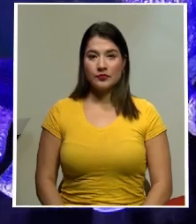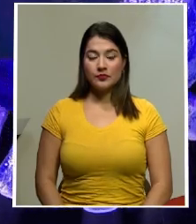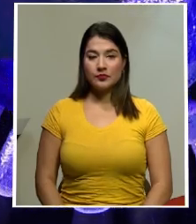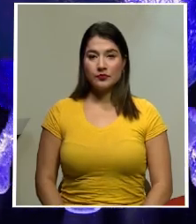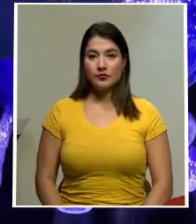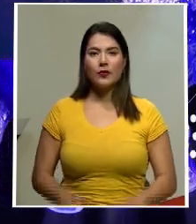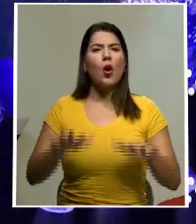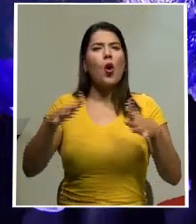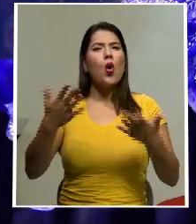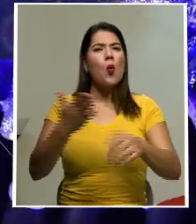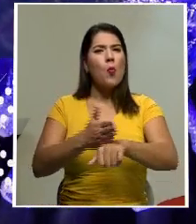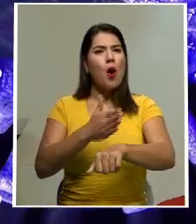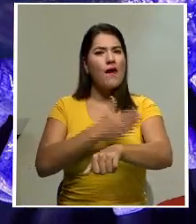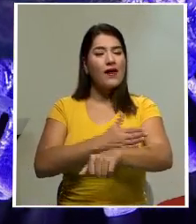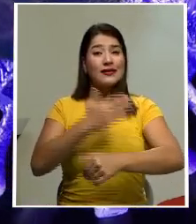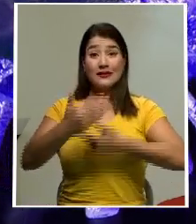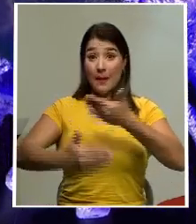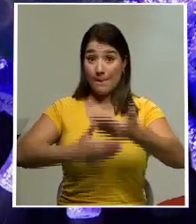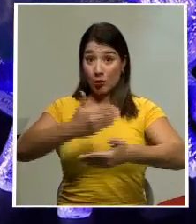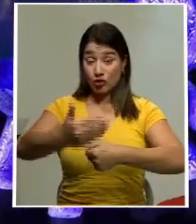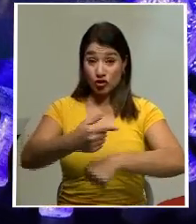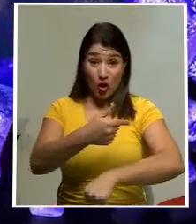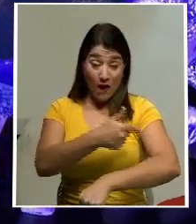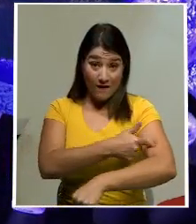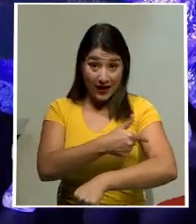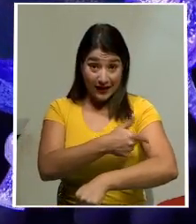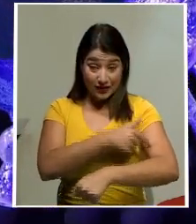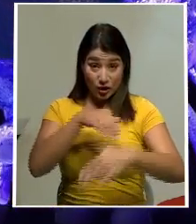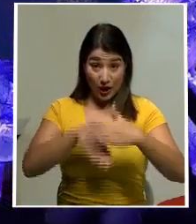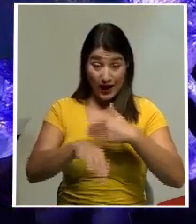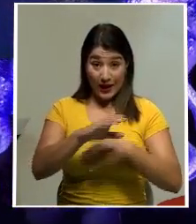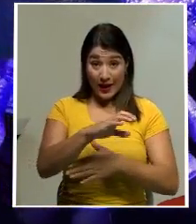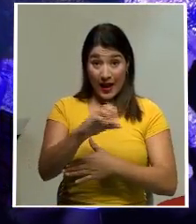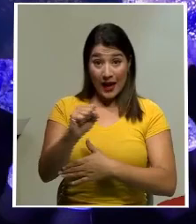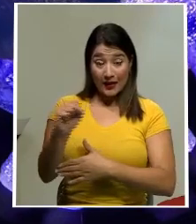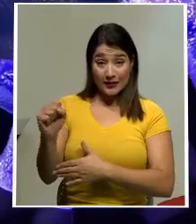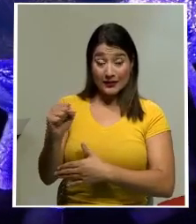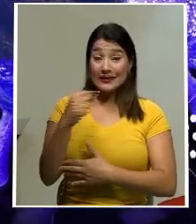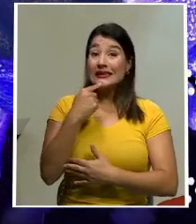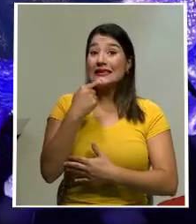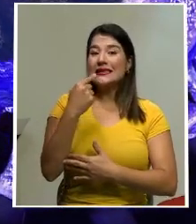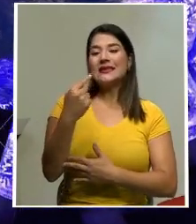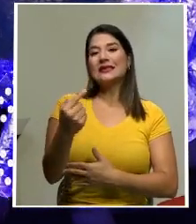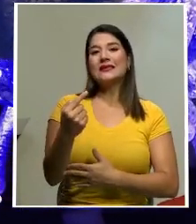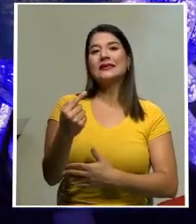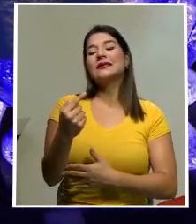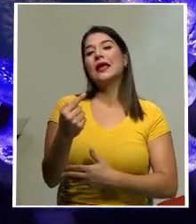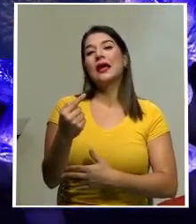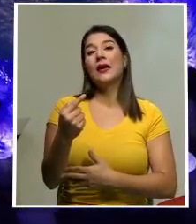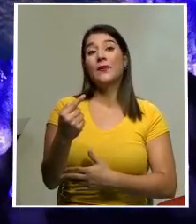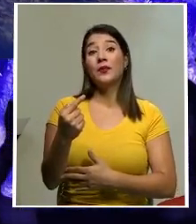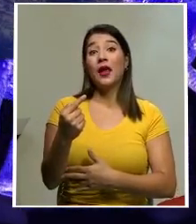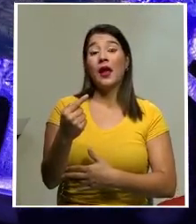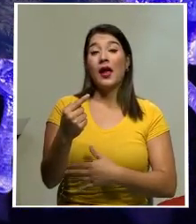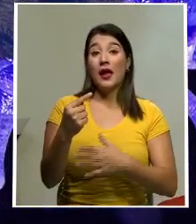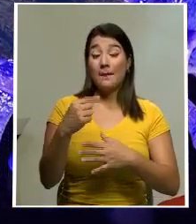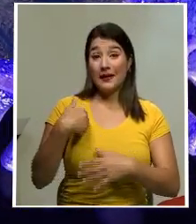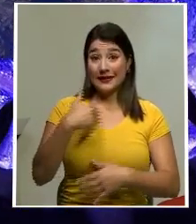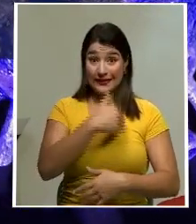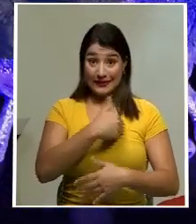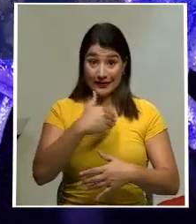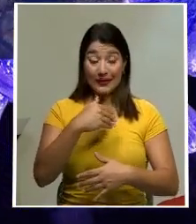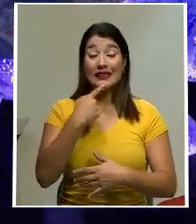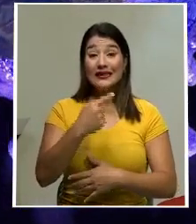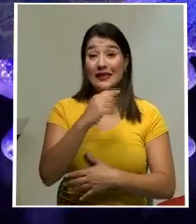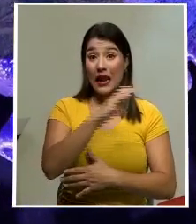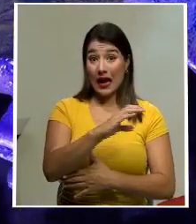¿Cómo avanza la vacunación en los centros médicos de la Caja? Según el dato más reciente, con corte al 17 de mayo, suministrado por la